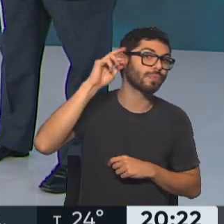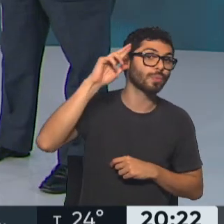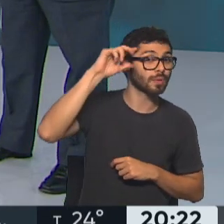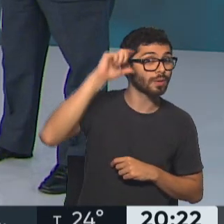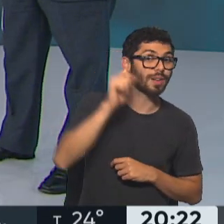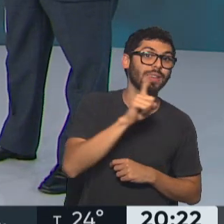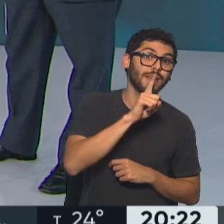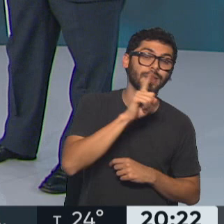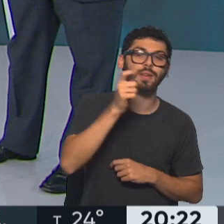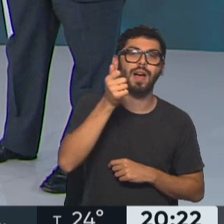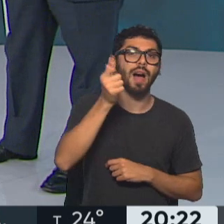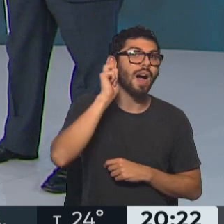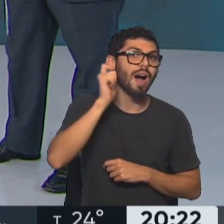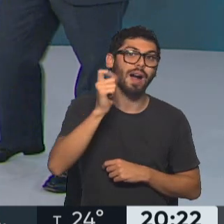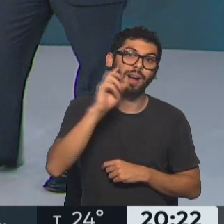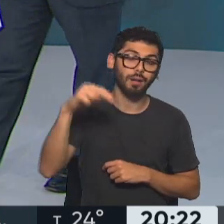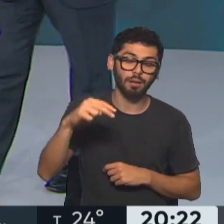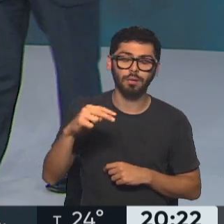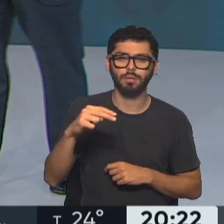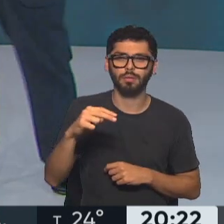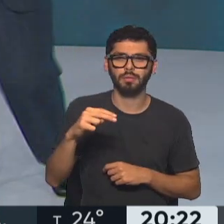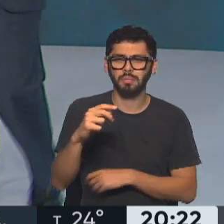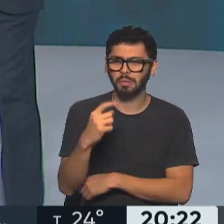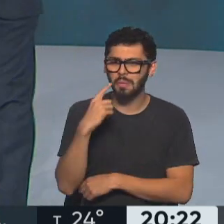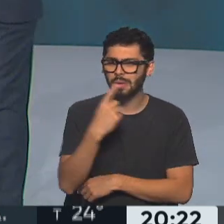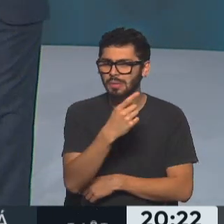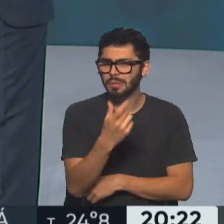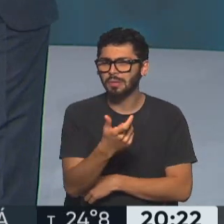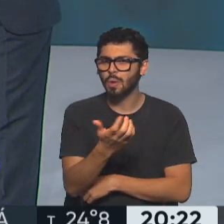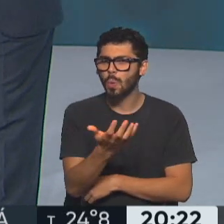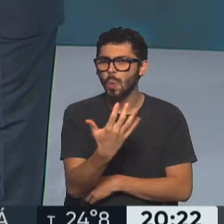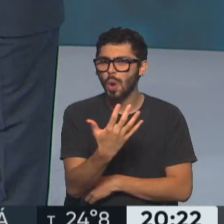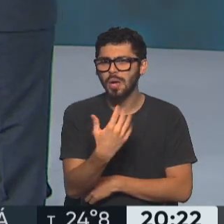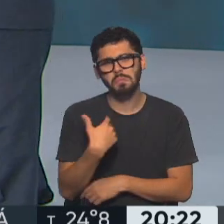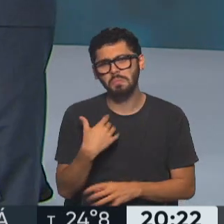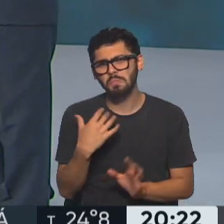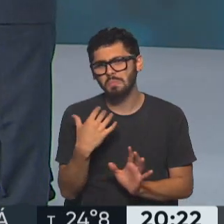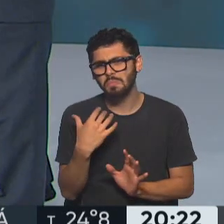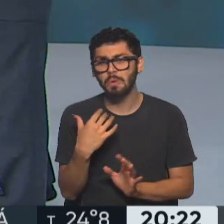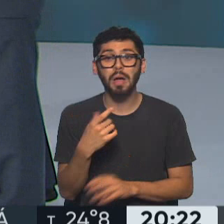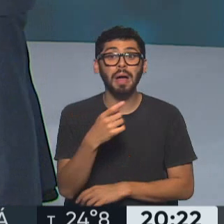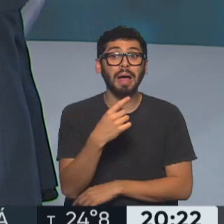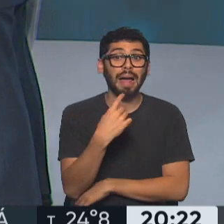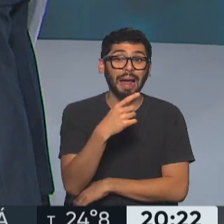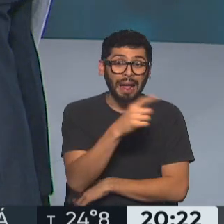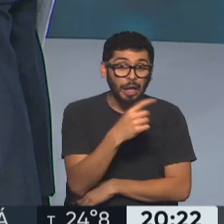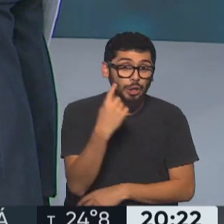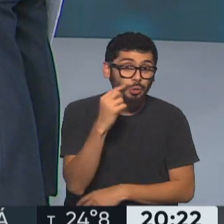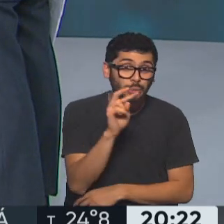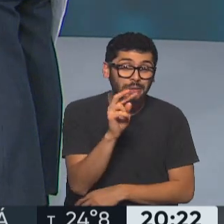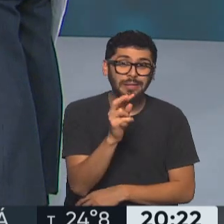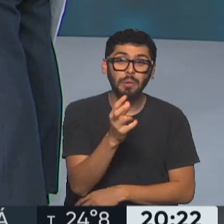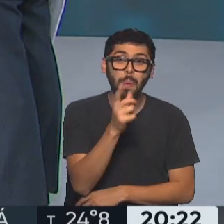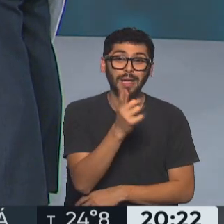Yo siento, ¿vos sentís que se te ríen? No. Yo siento que se me están riendo en la cara.